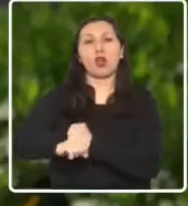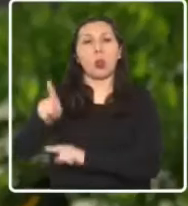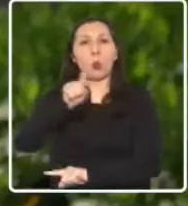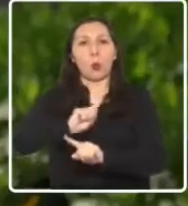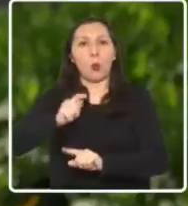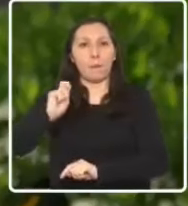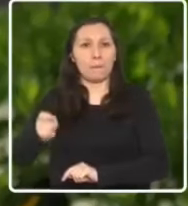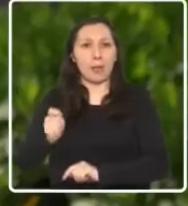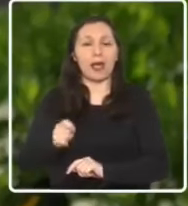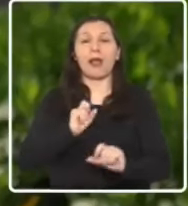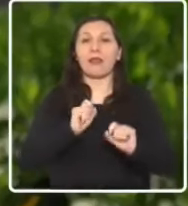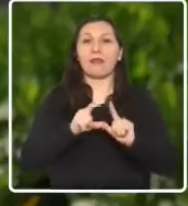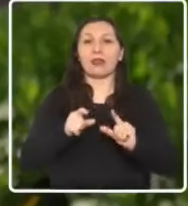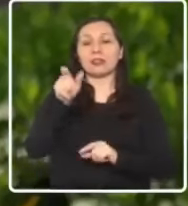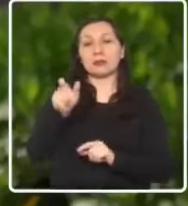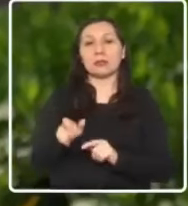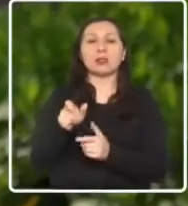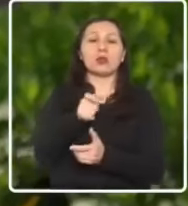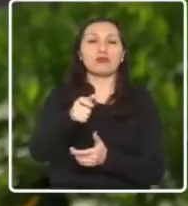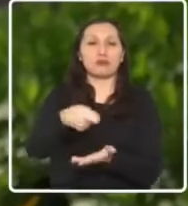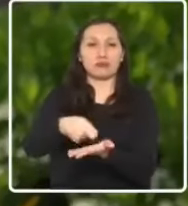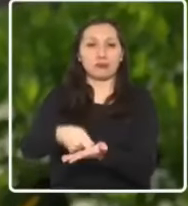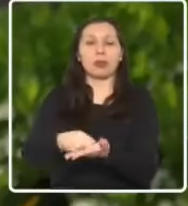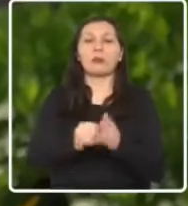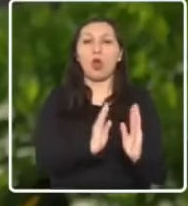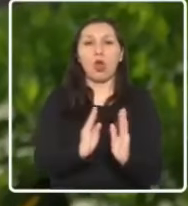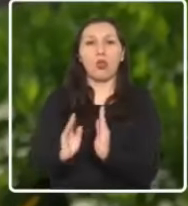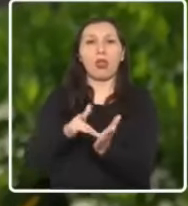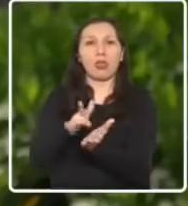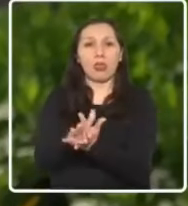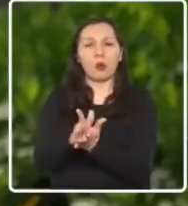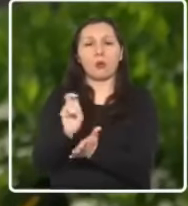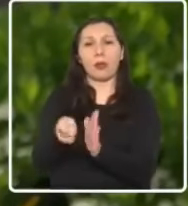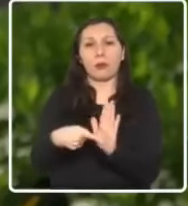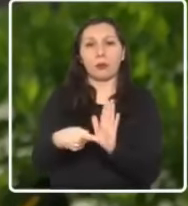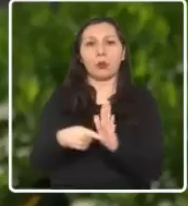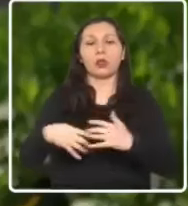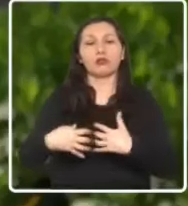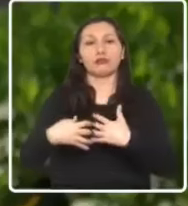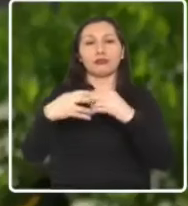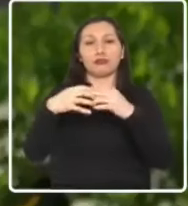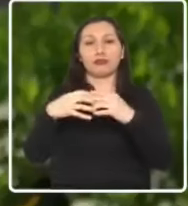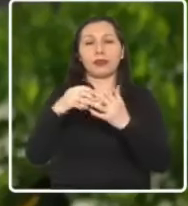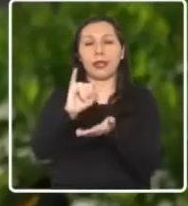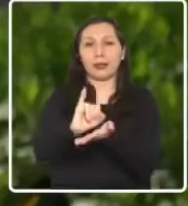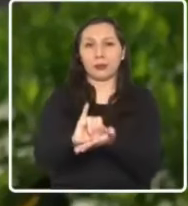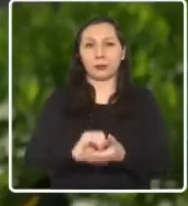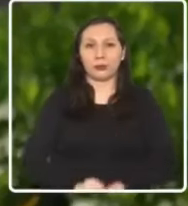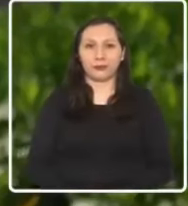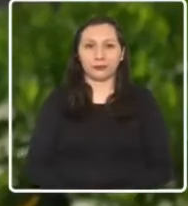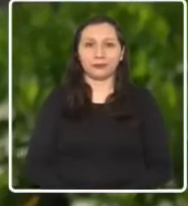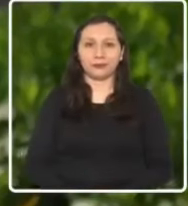el fortalecimiento de la defensoría del contribuyente, la regularización de las deudas tributarias y el fortalecimiento de la institucionalidad.